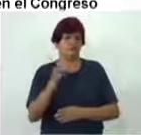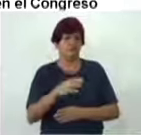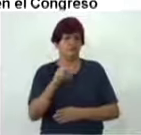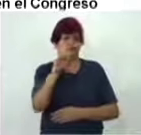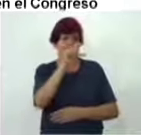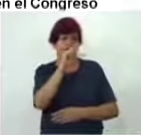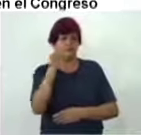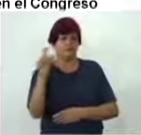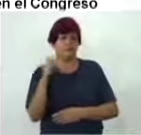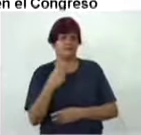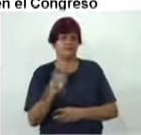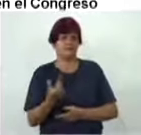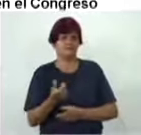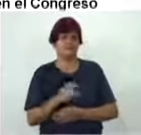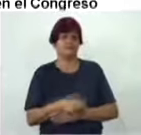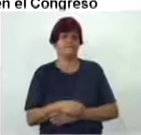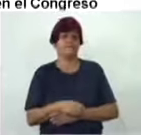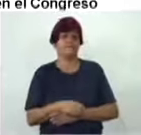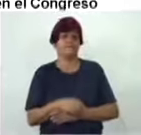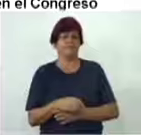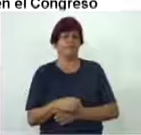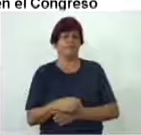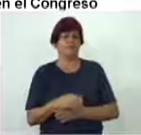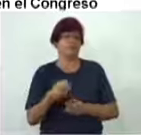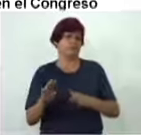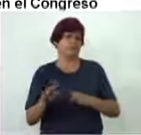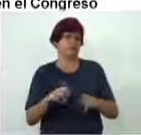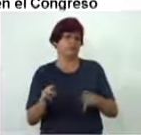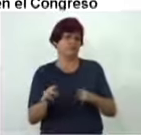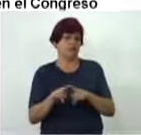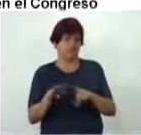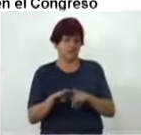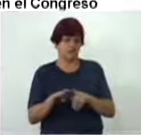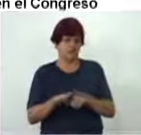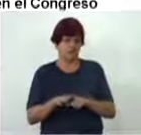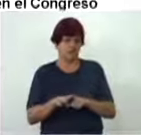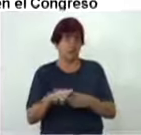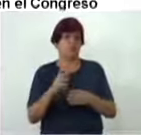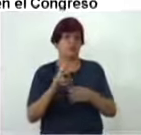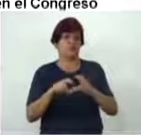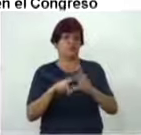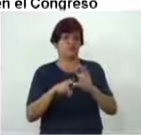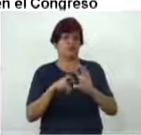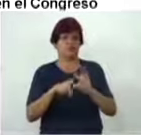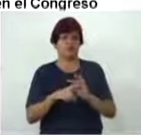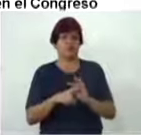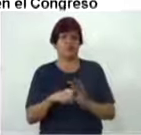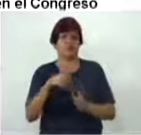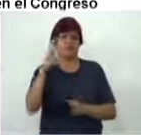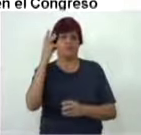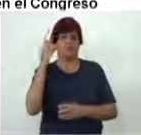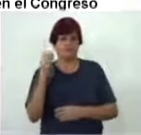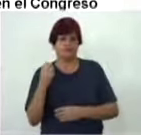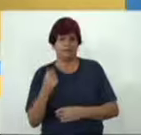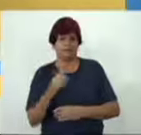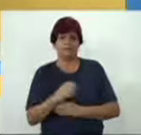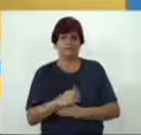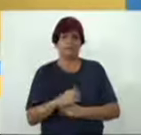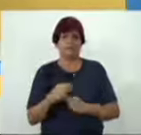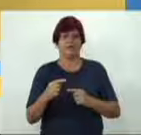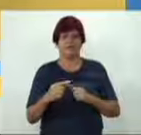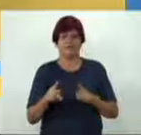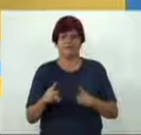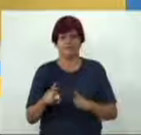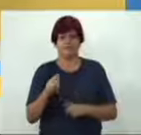aquí, bueno, asociado bueno, con el contenido que estamos trabajando, porque es asociado con las nociones elementales de matemática,